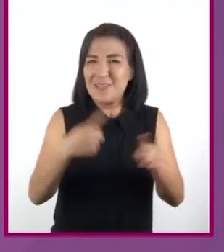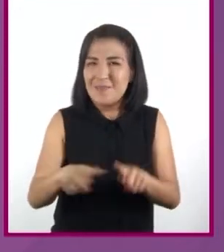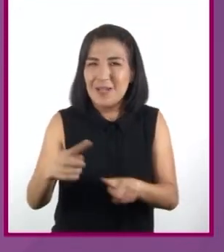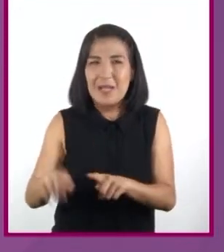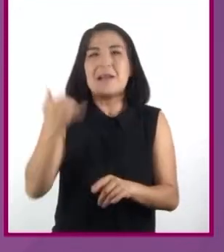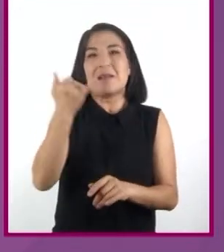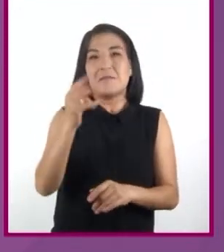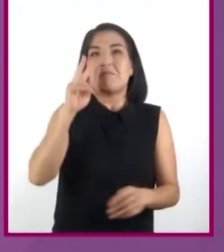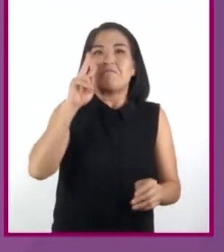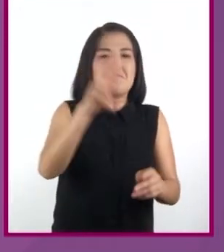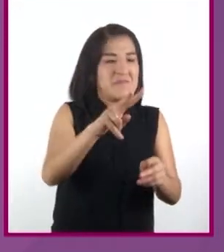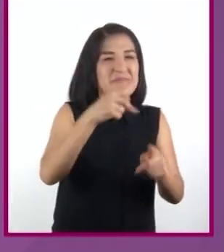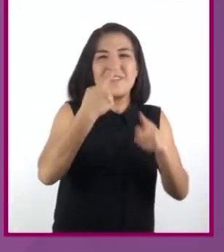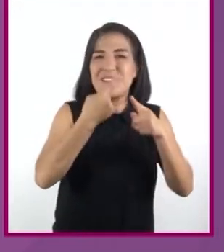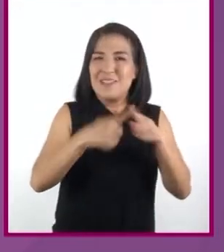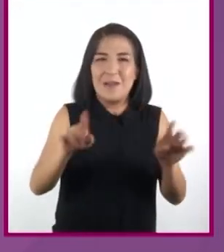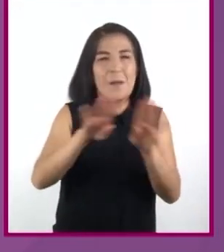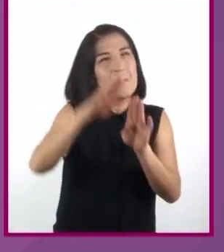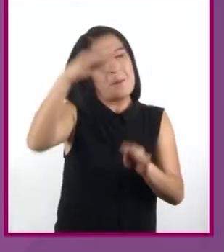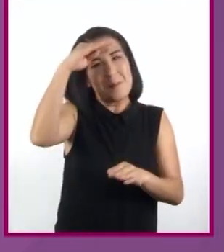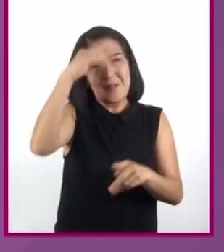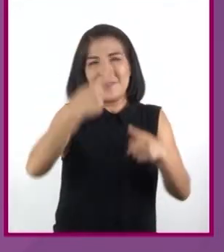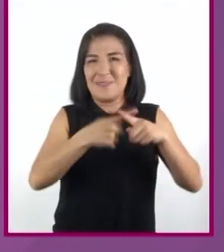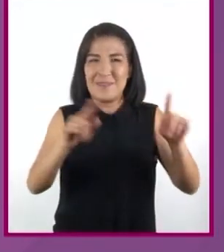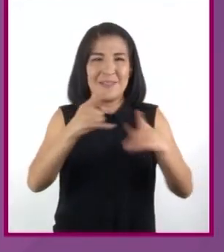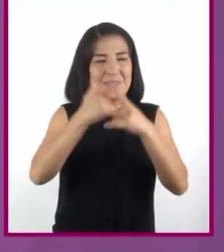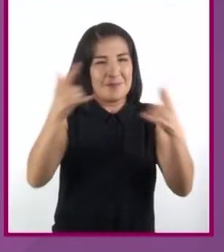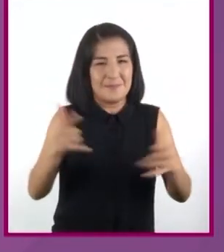de vista para contar la historia.